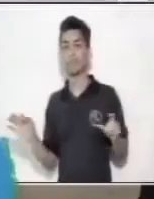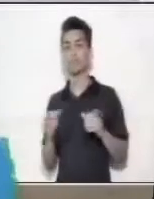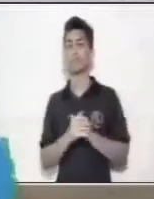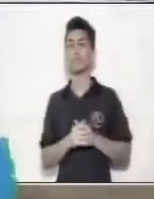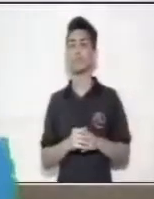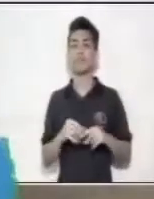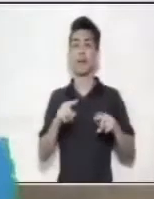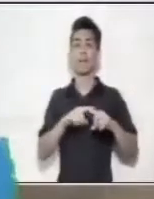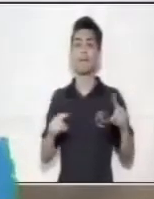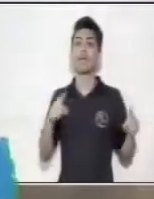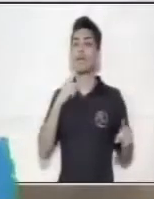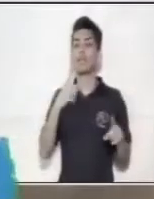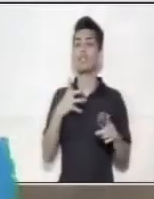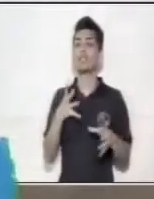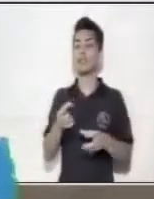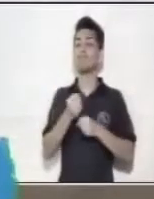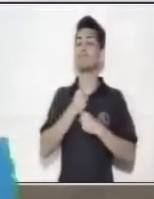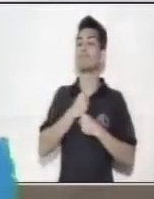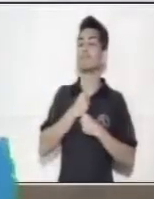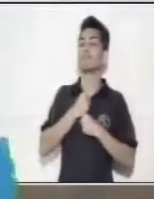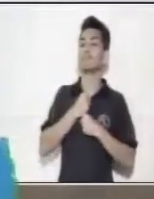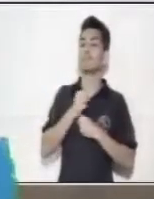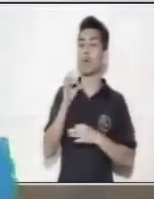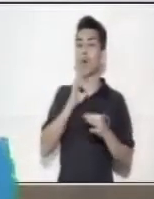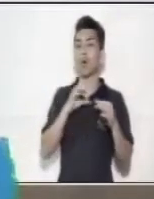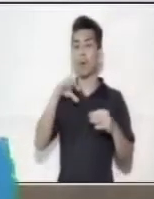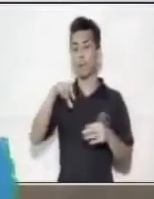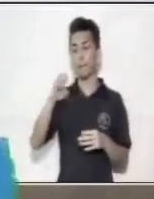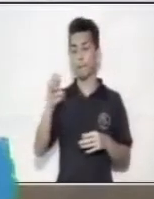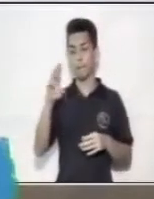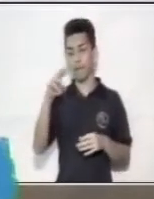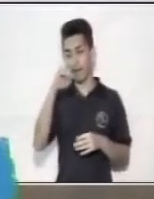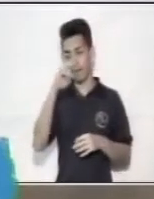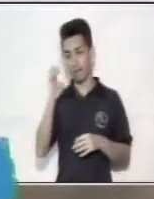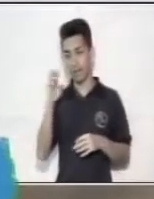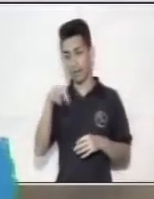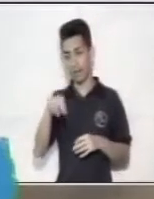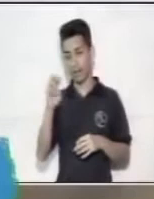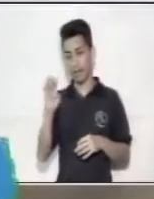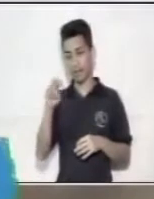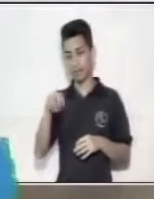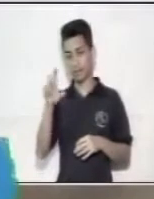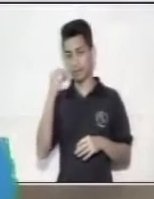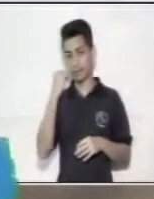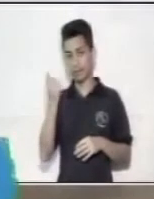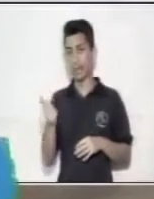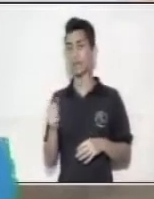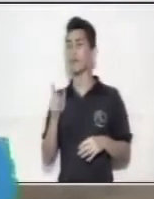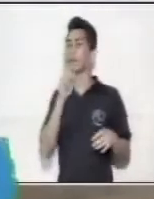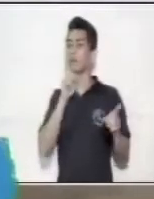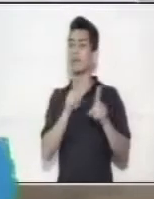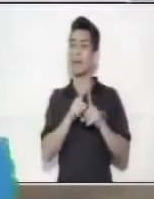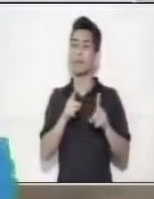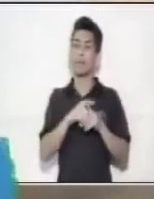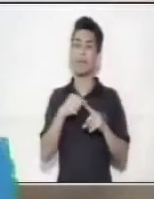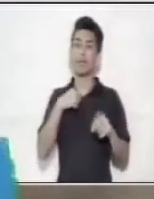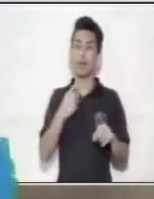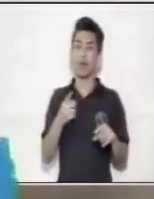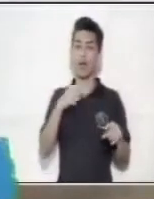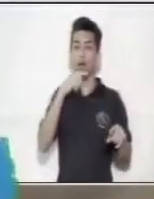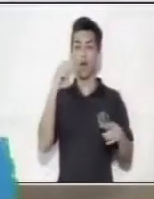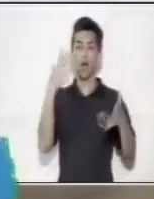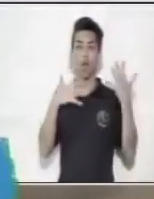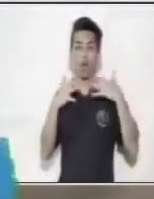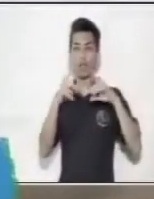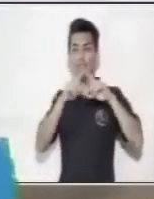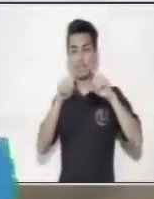nos indican posesión o pertenencia. También me tomé la libertad, el tiempo para poder hacerlos de diferentes colores,